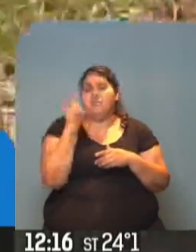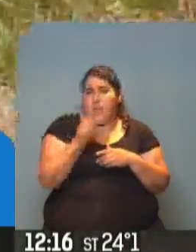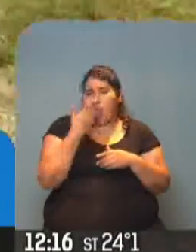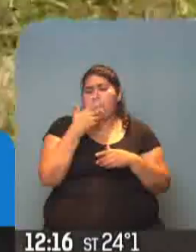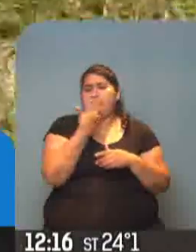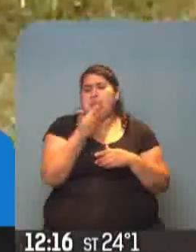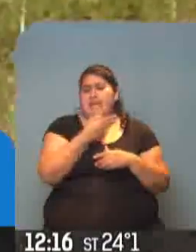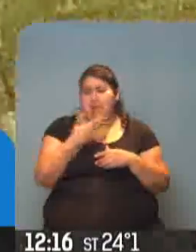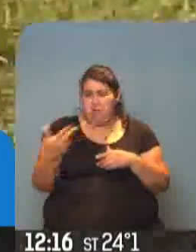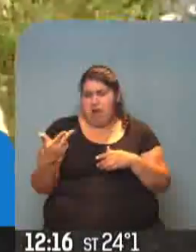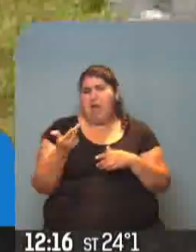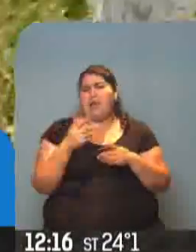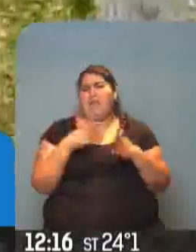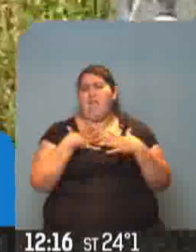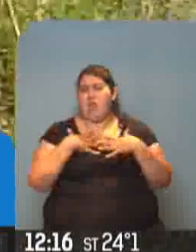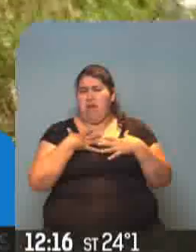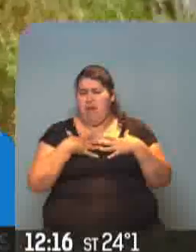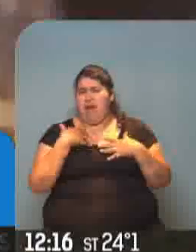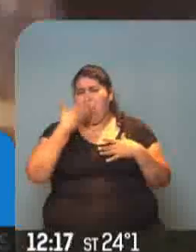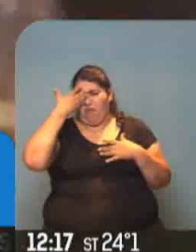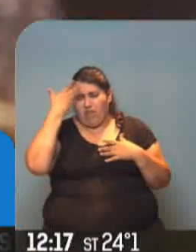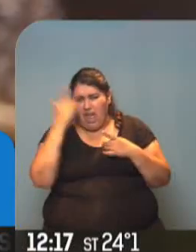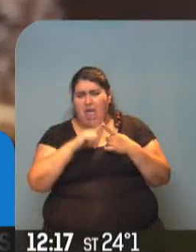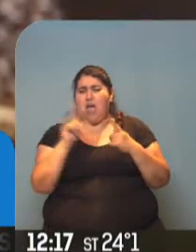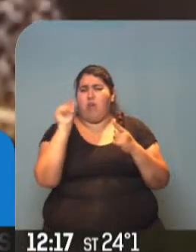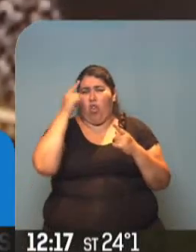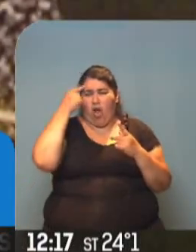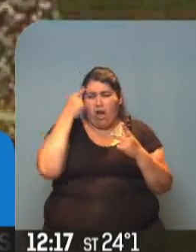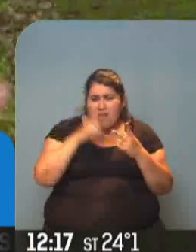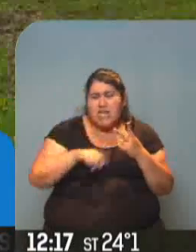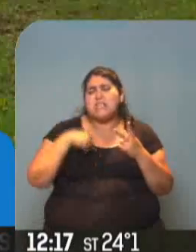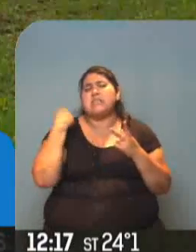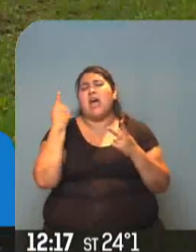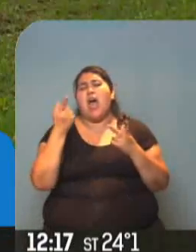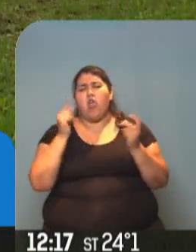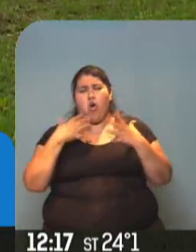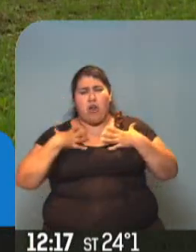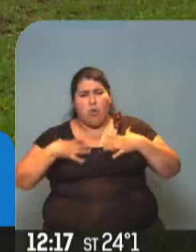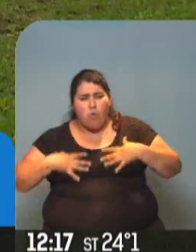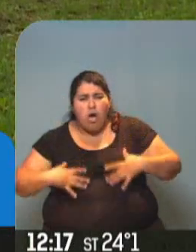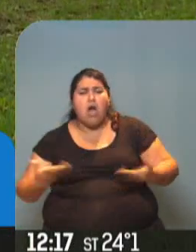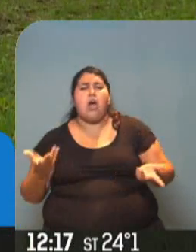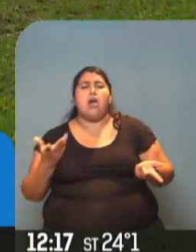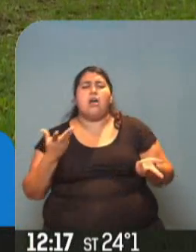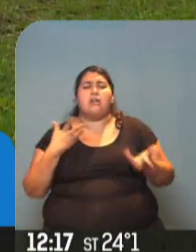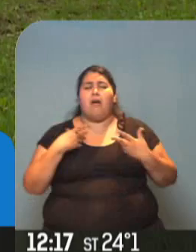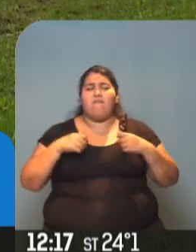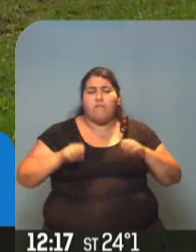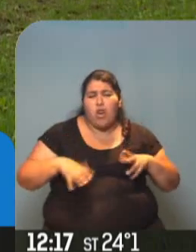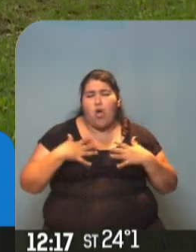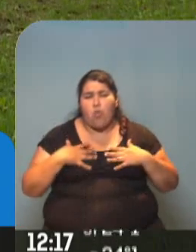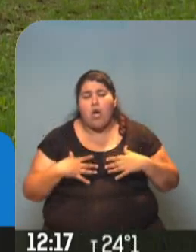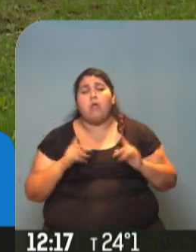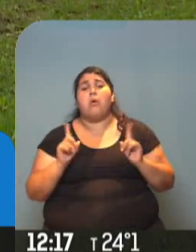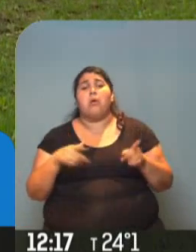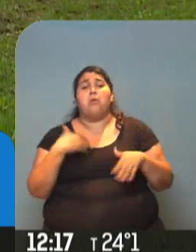cuadro de quebrantamiento general, con fiebre, dolor de cabeza, dolores musculares, mucha debilidad. Y a